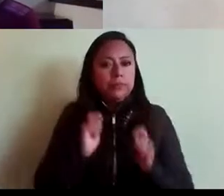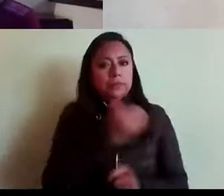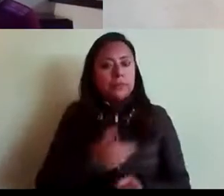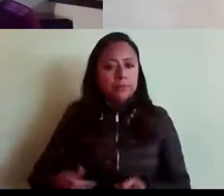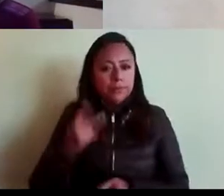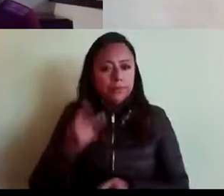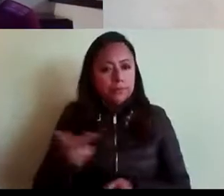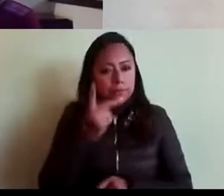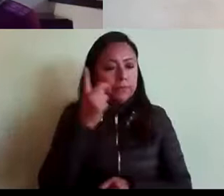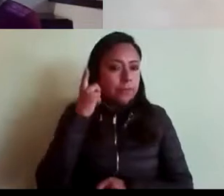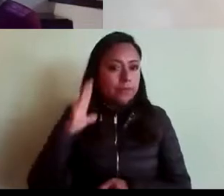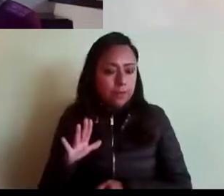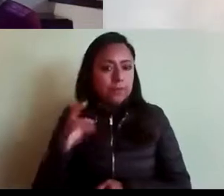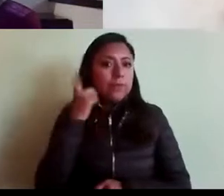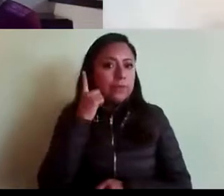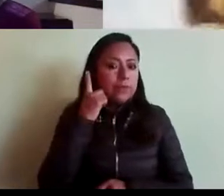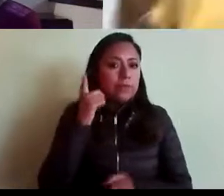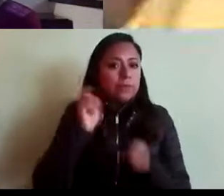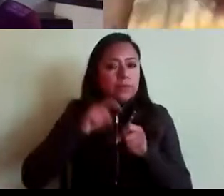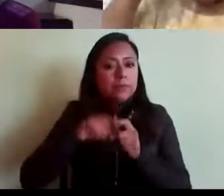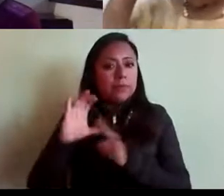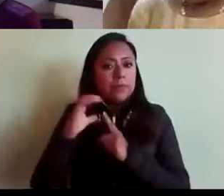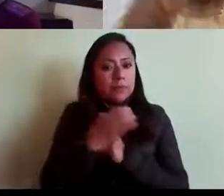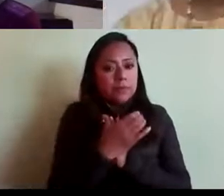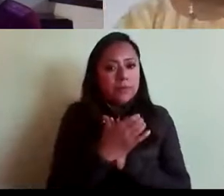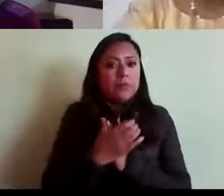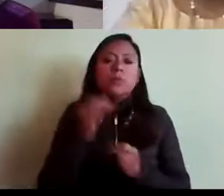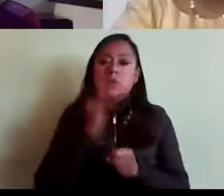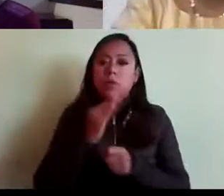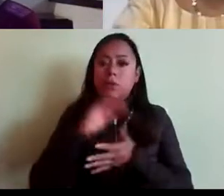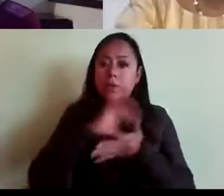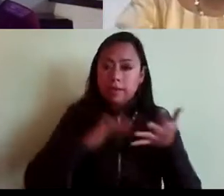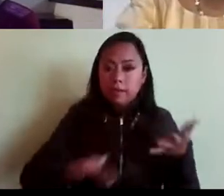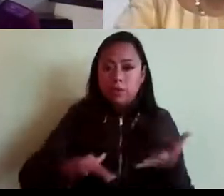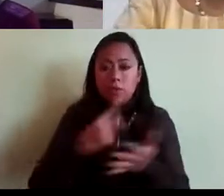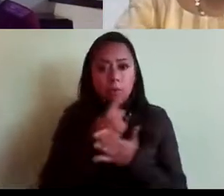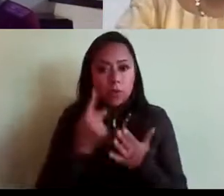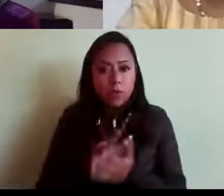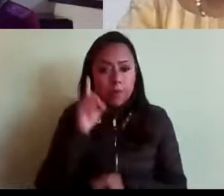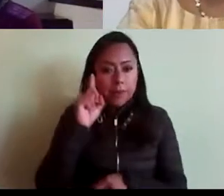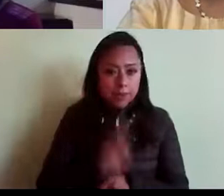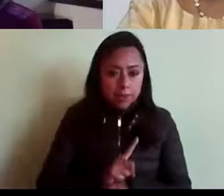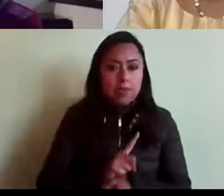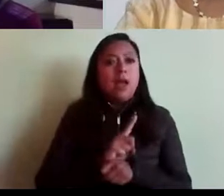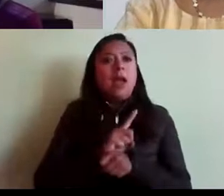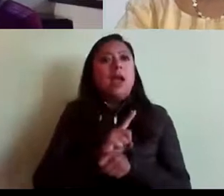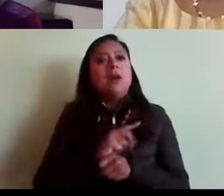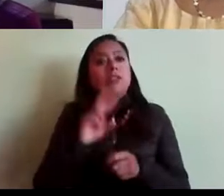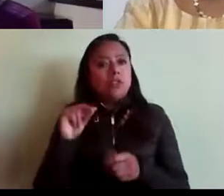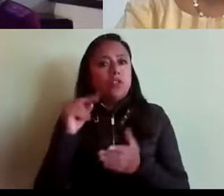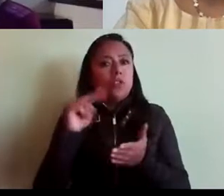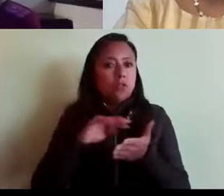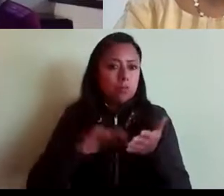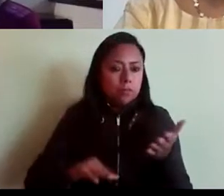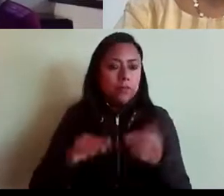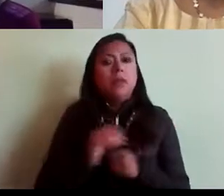pregunta a las diputadas y los diputados integrantes de la comisión si es de dispensarse la lectura del orden del día y si es de aprobarse el mismo. Quienes estén en contra de